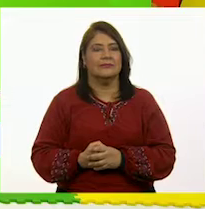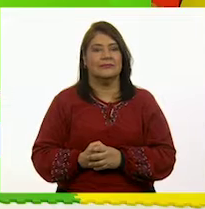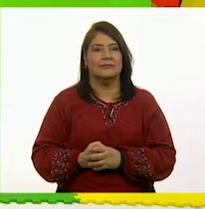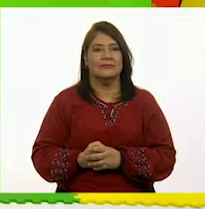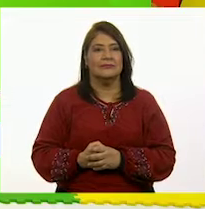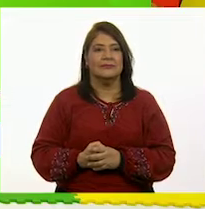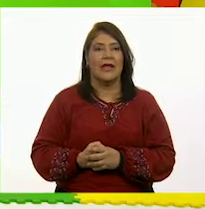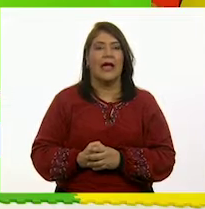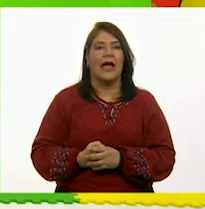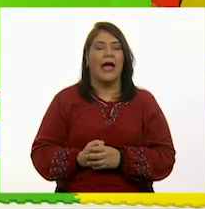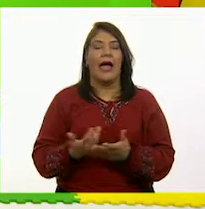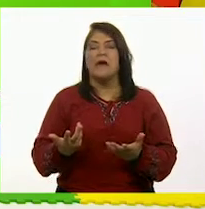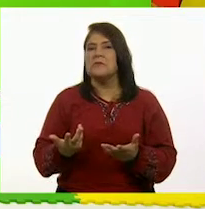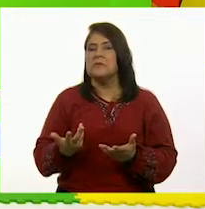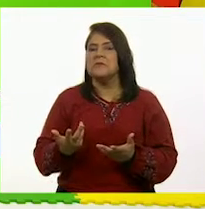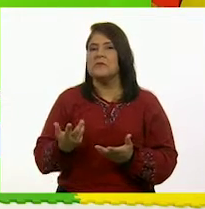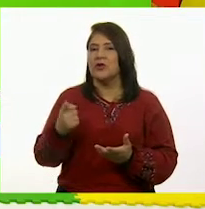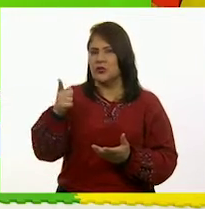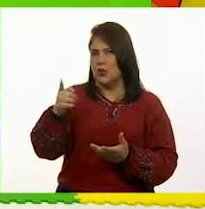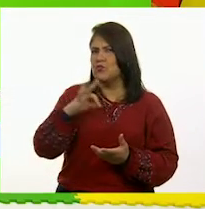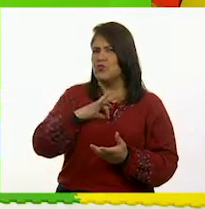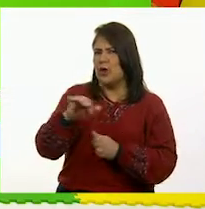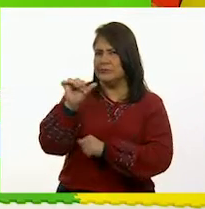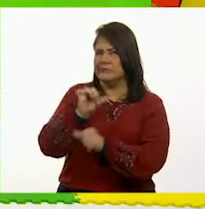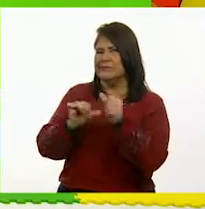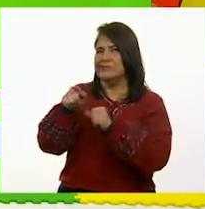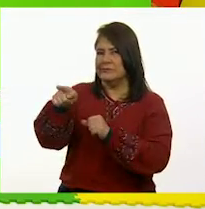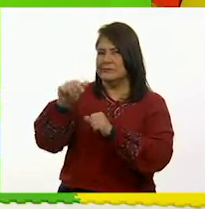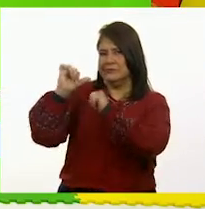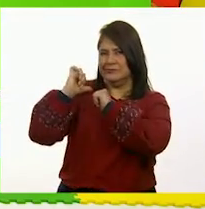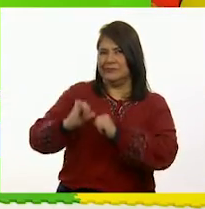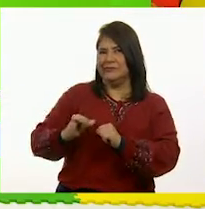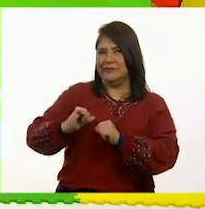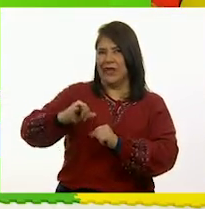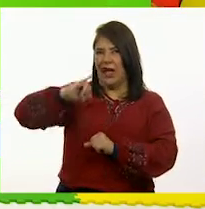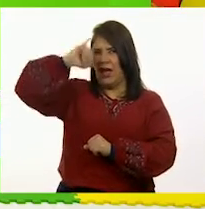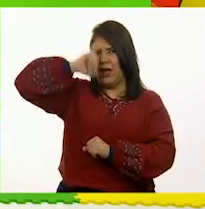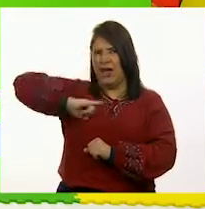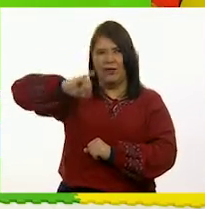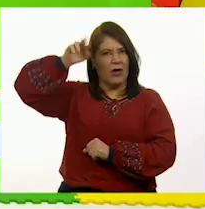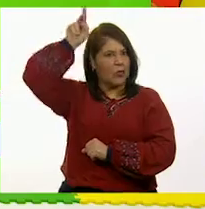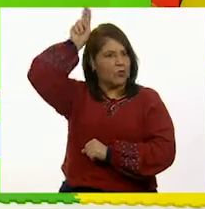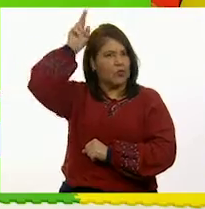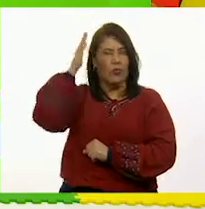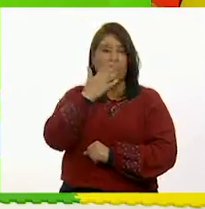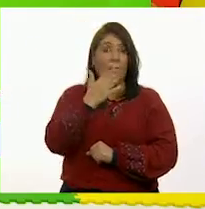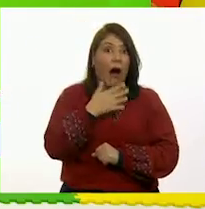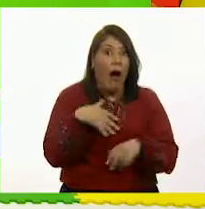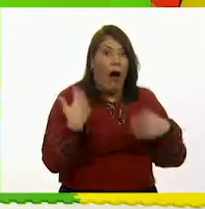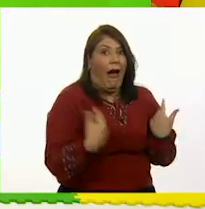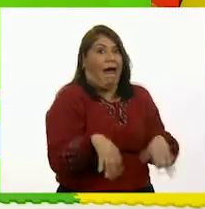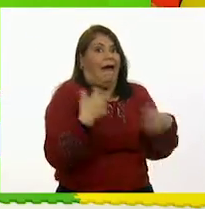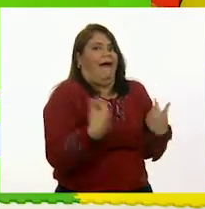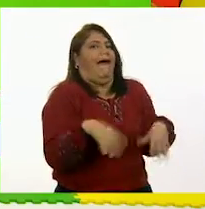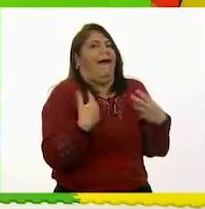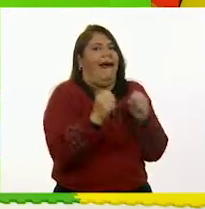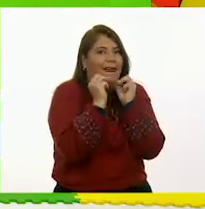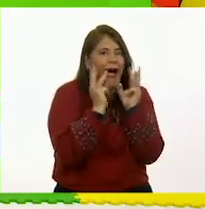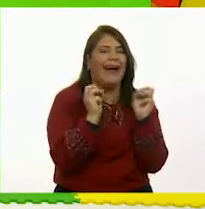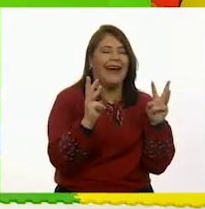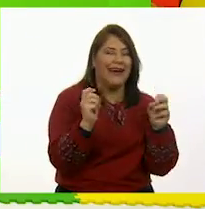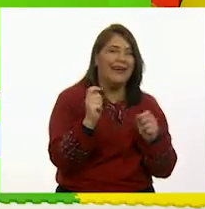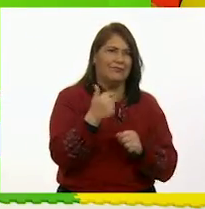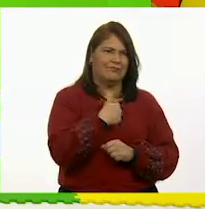Esta vez, Ojar, ¿qué te parece si tú eres la jefa de la tribu? ¡Oh! ¡Wow! Para